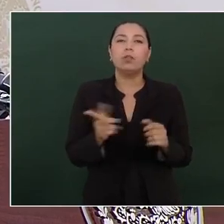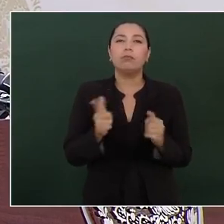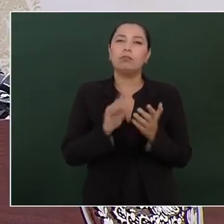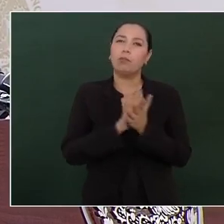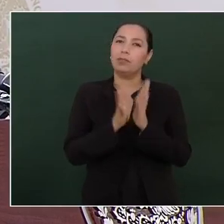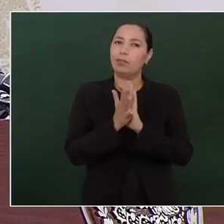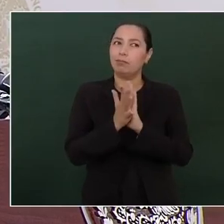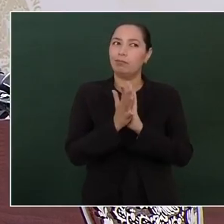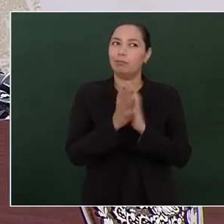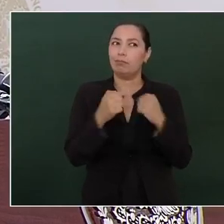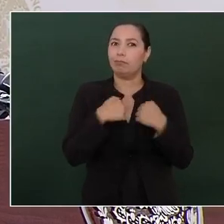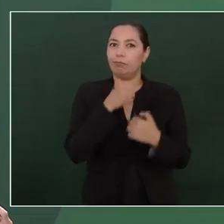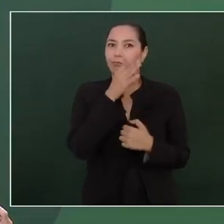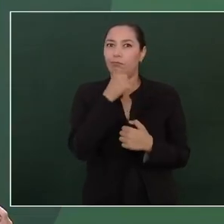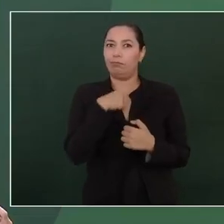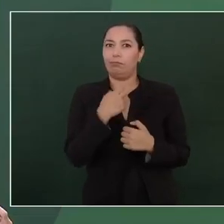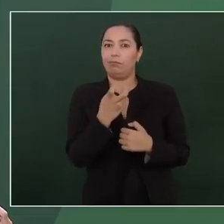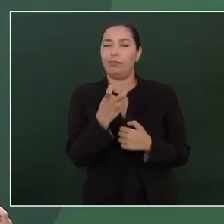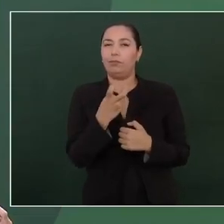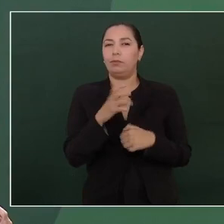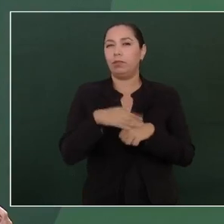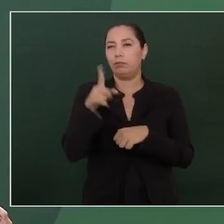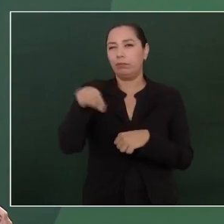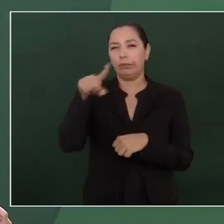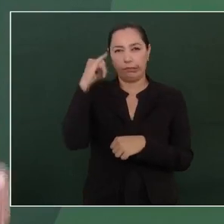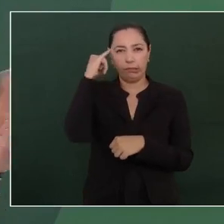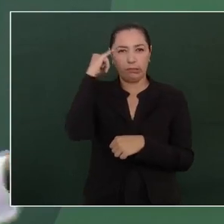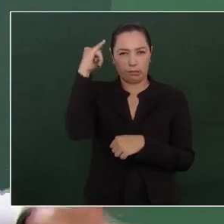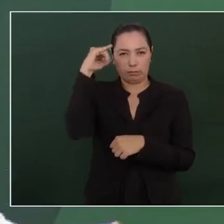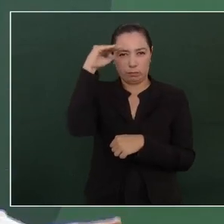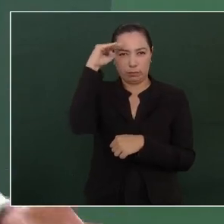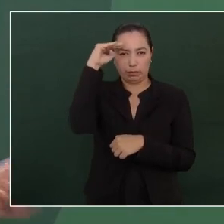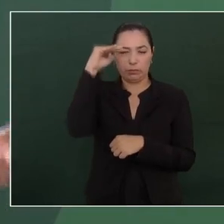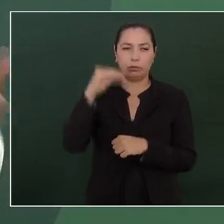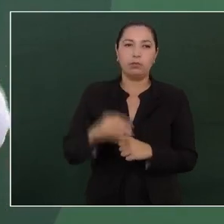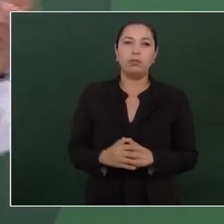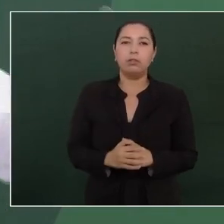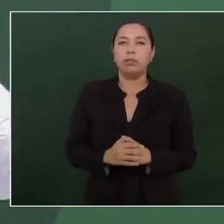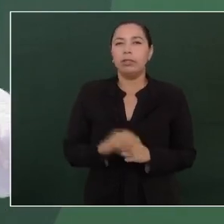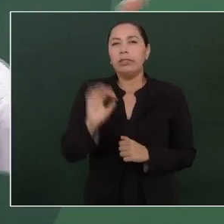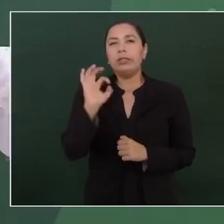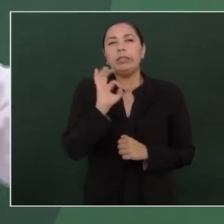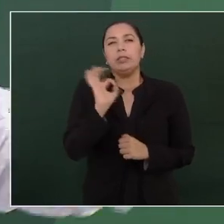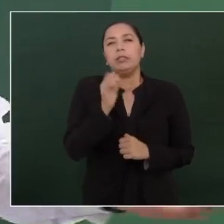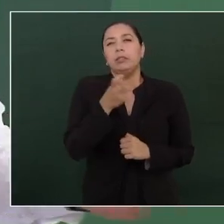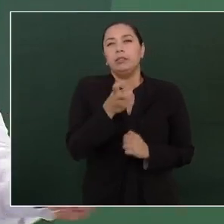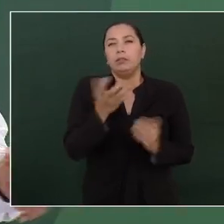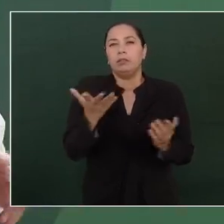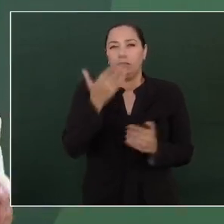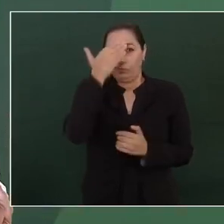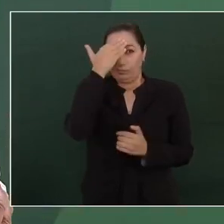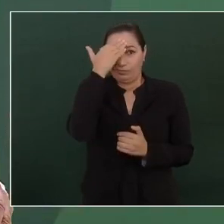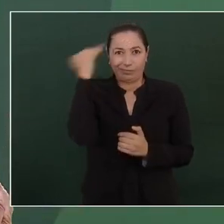cómplices. Porque imagínense si esto que no se sabía